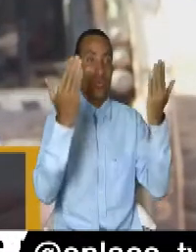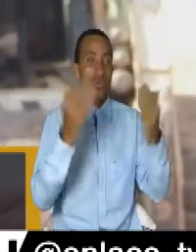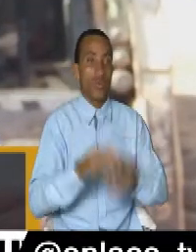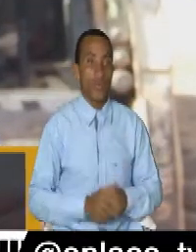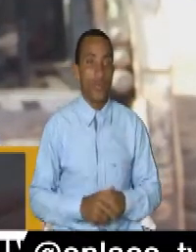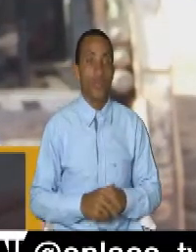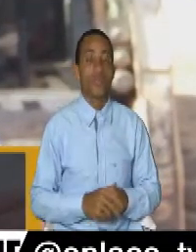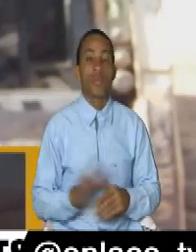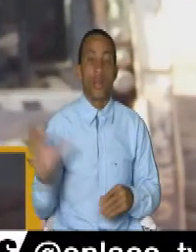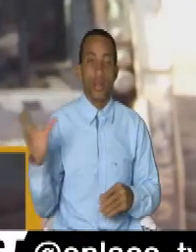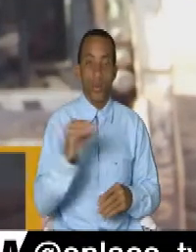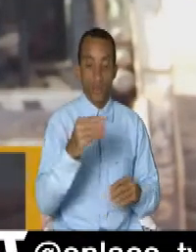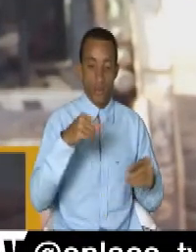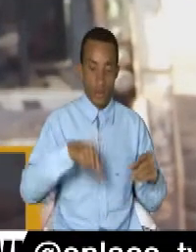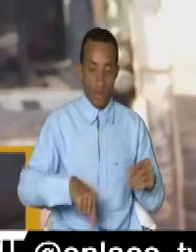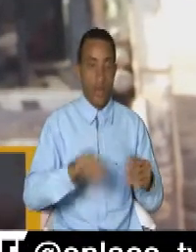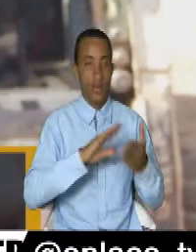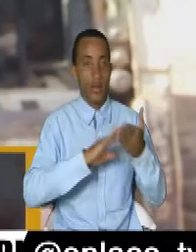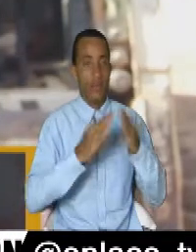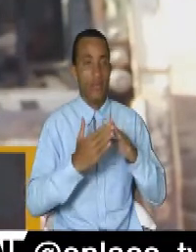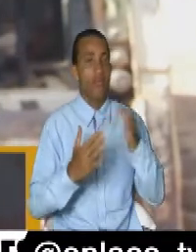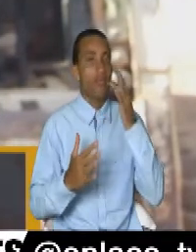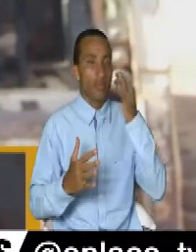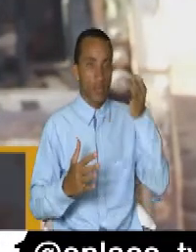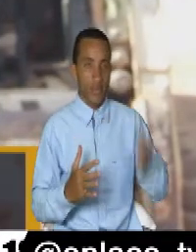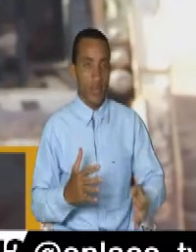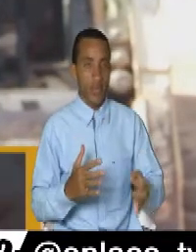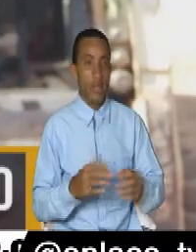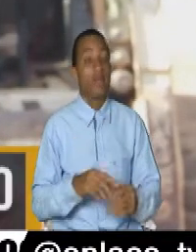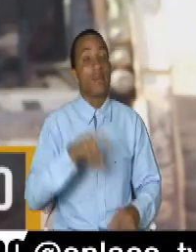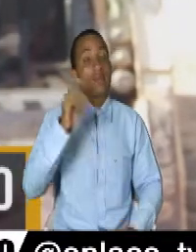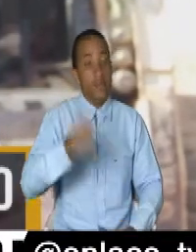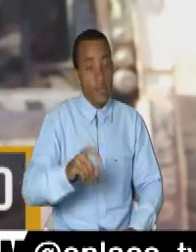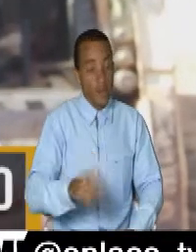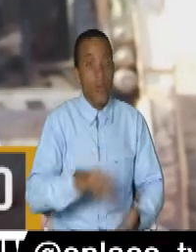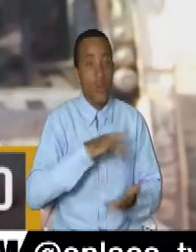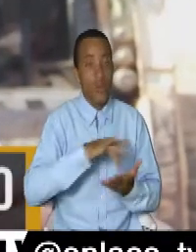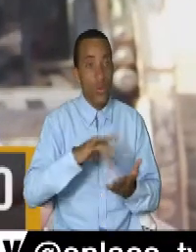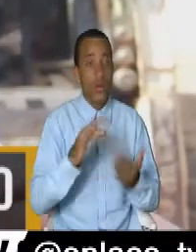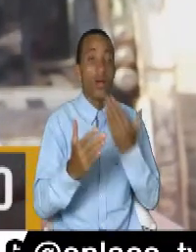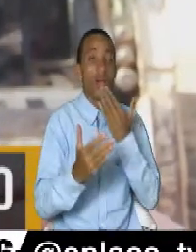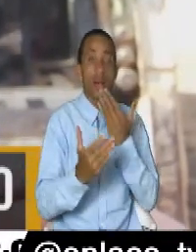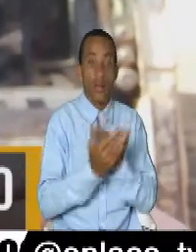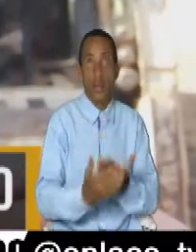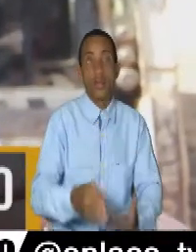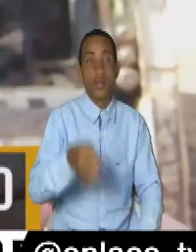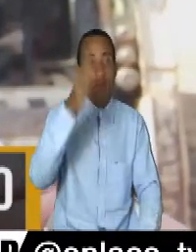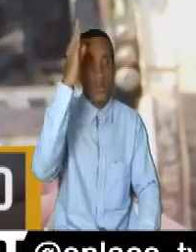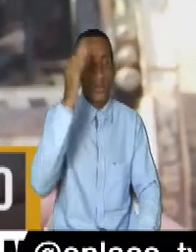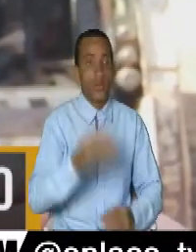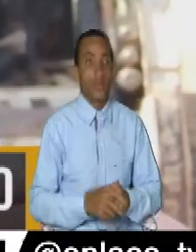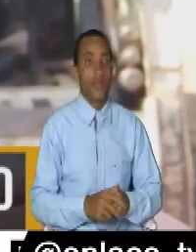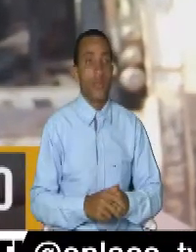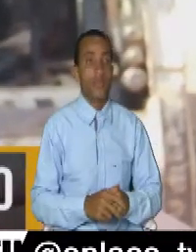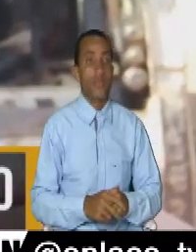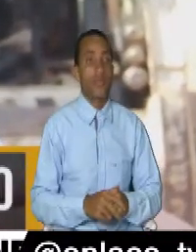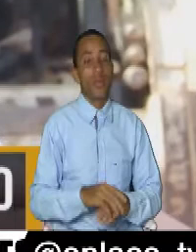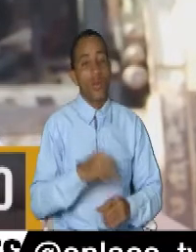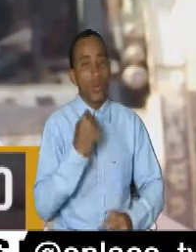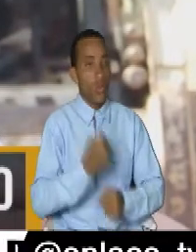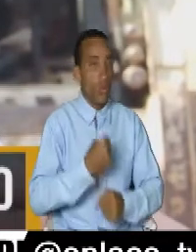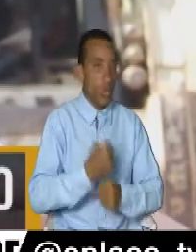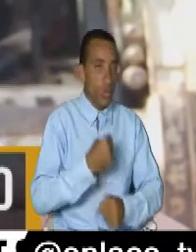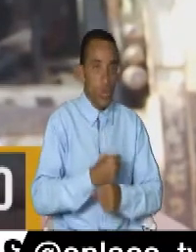nuestra comunidad. De verdad lo estábamos necesitando y gracias a Dios pues se llegó el día. Un trabajo muy